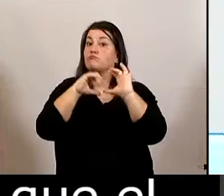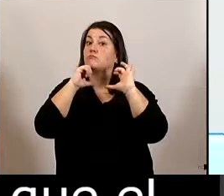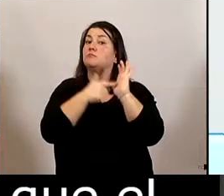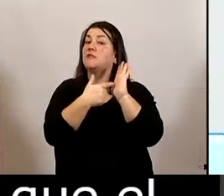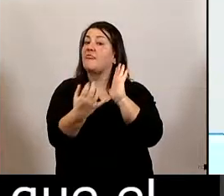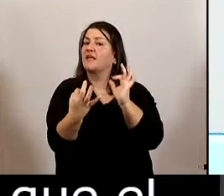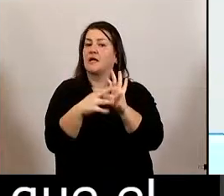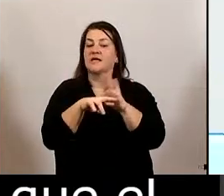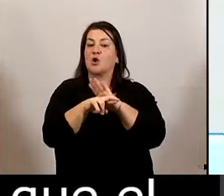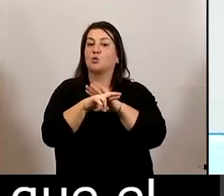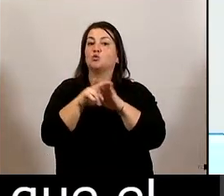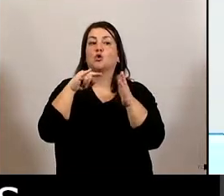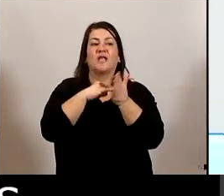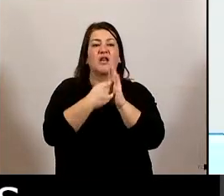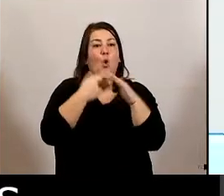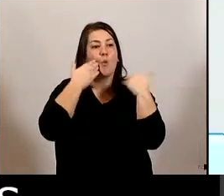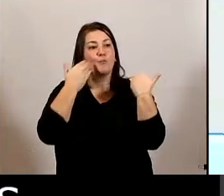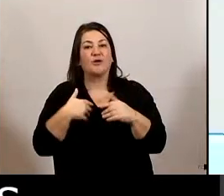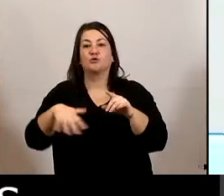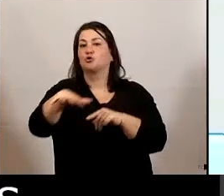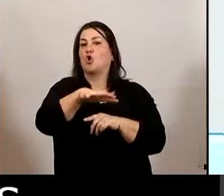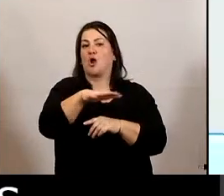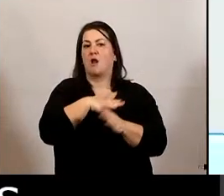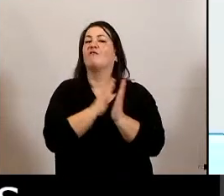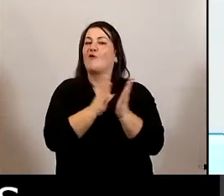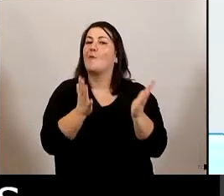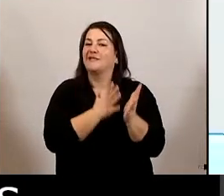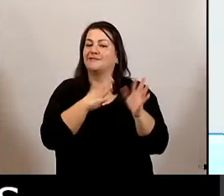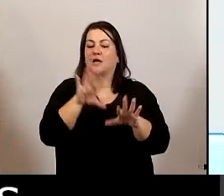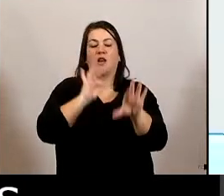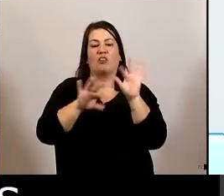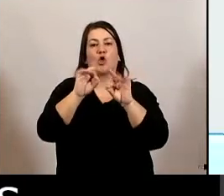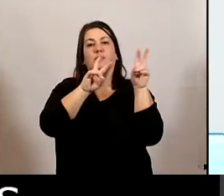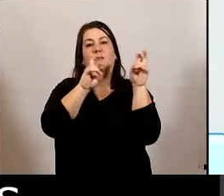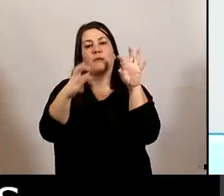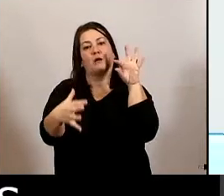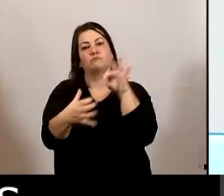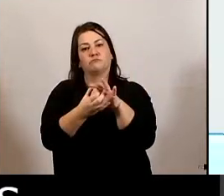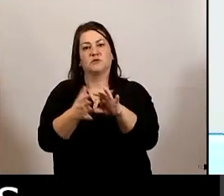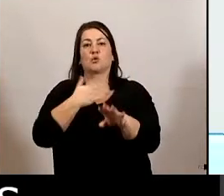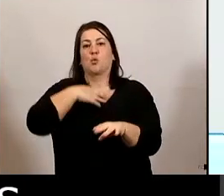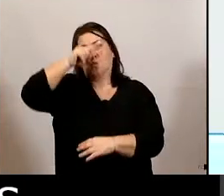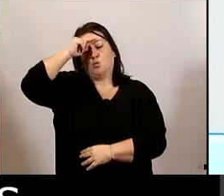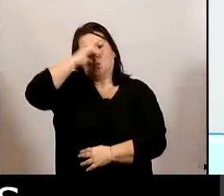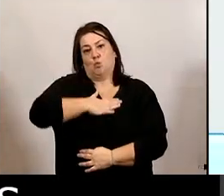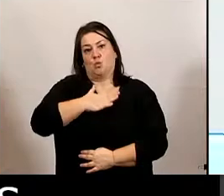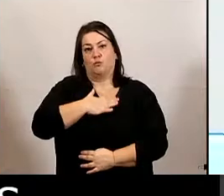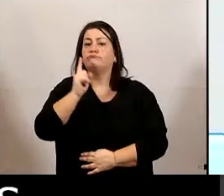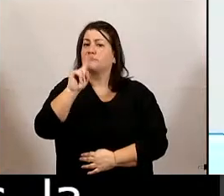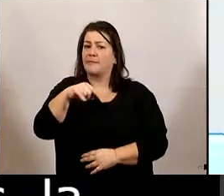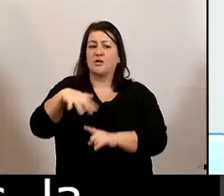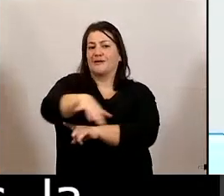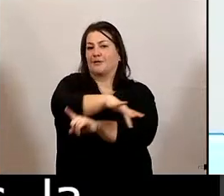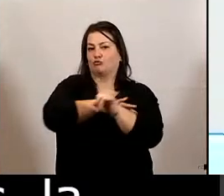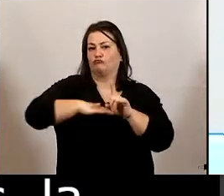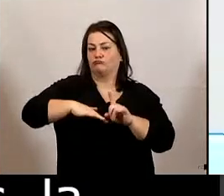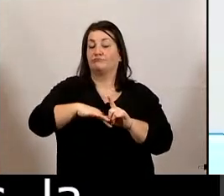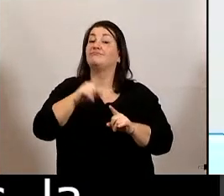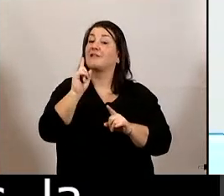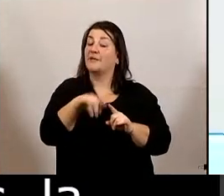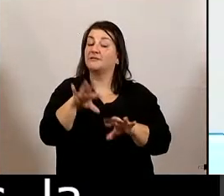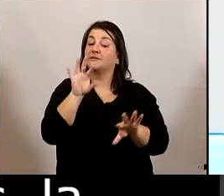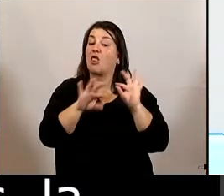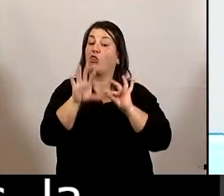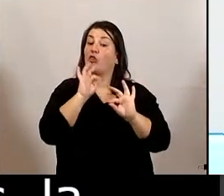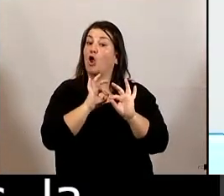de recursos técnicos y humanos locales, la elección de temáticas vinculadas con nuestra cultura y naturaleza, así como la selección